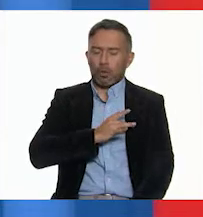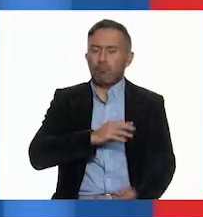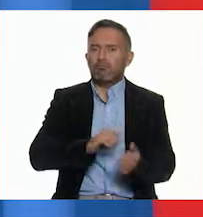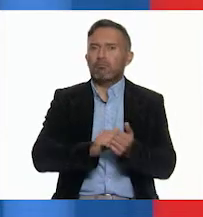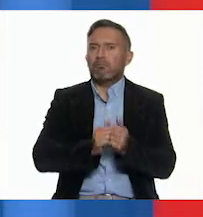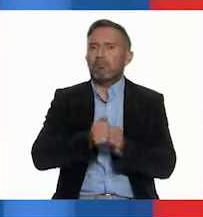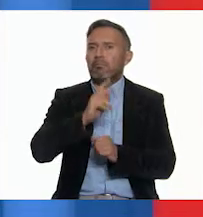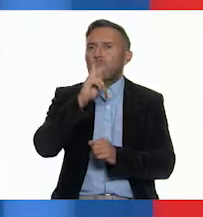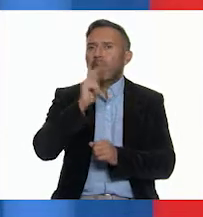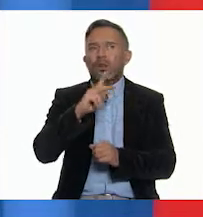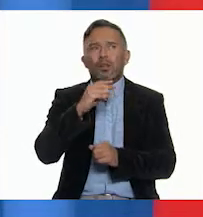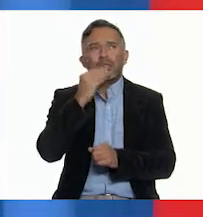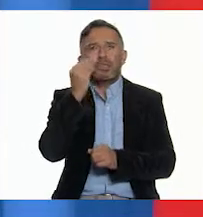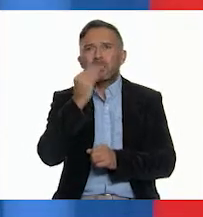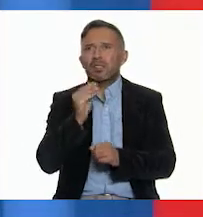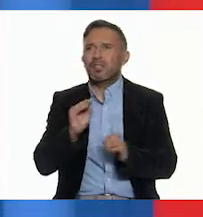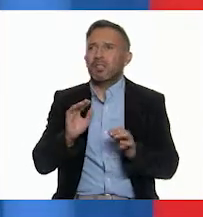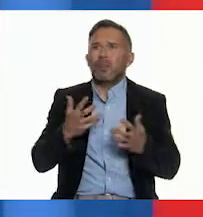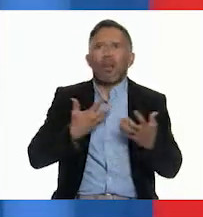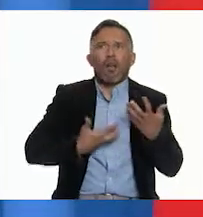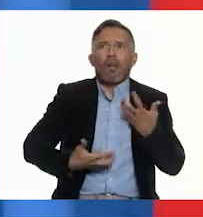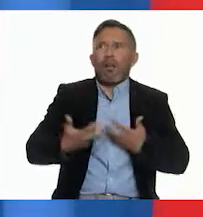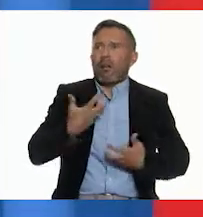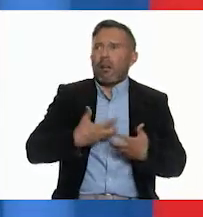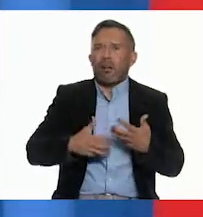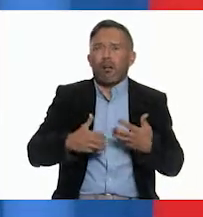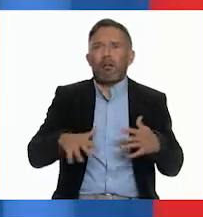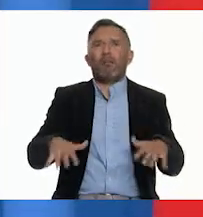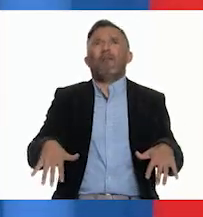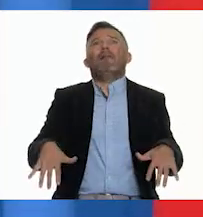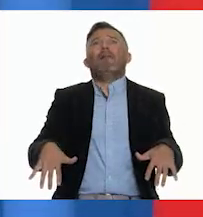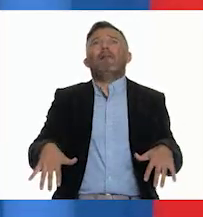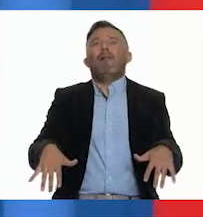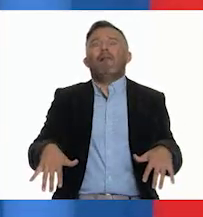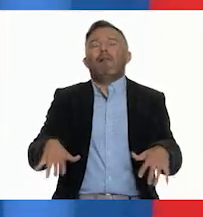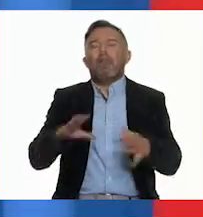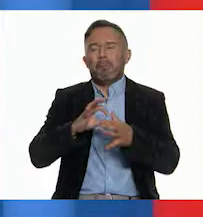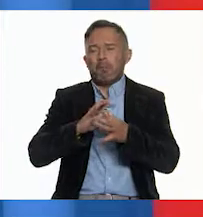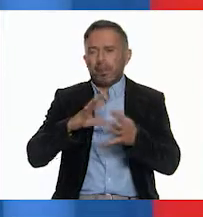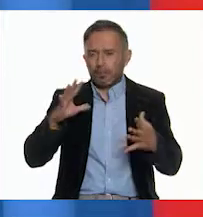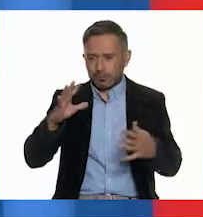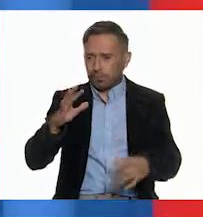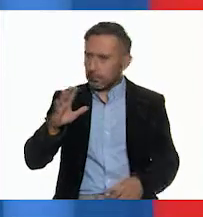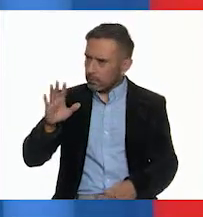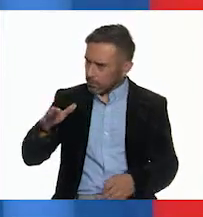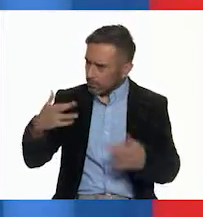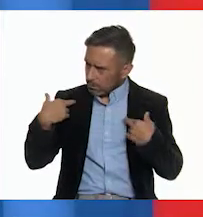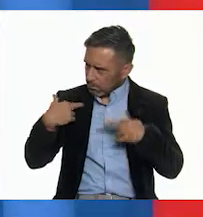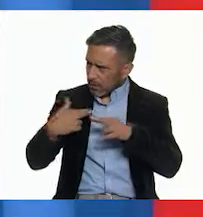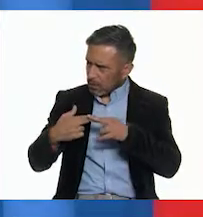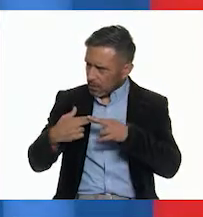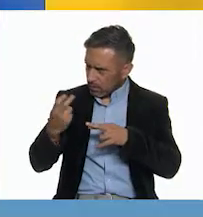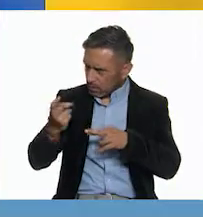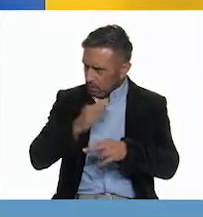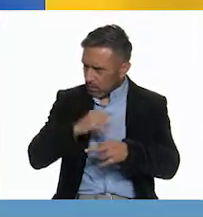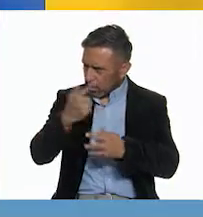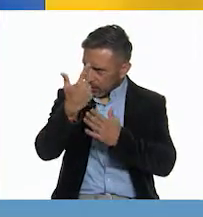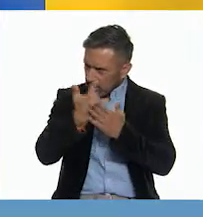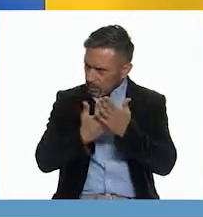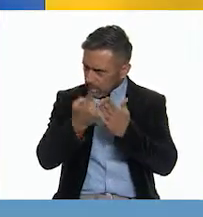y hace que nos inmovilicemos ante las situaciones que lo generan. Maestra, ¿no deberíamos anotar esto también en la tabla? Sí,